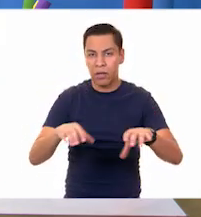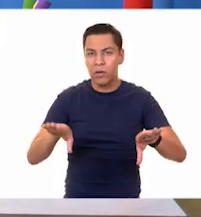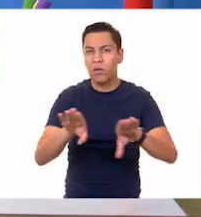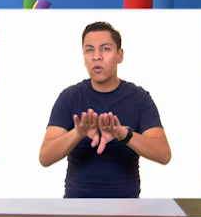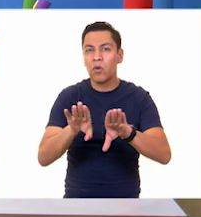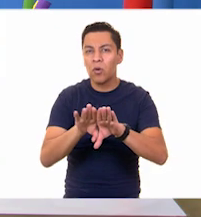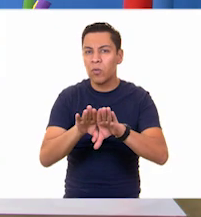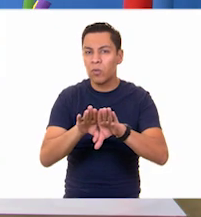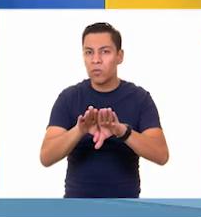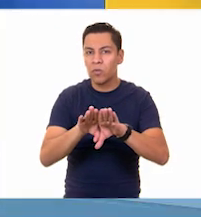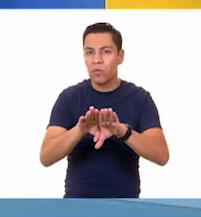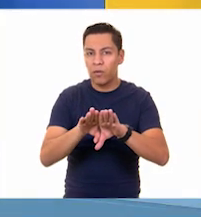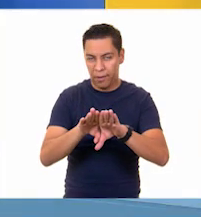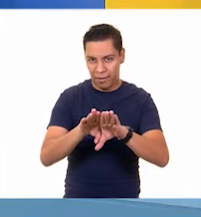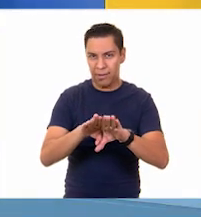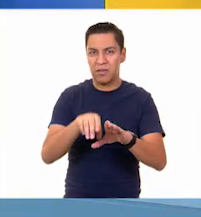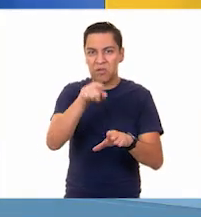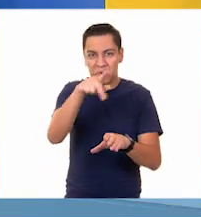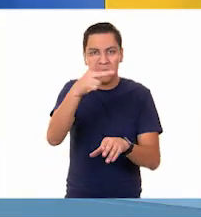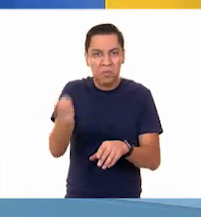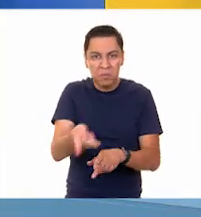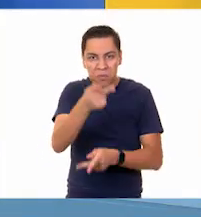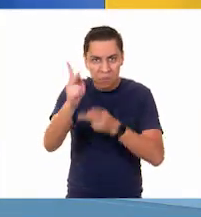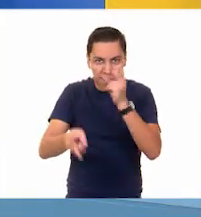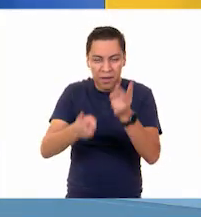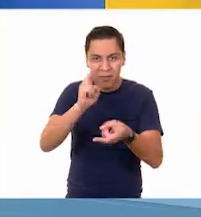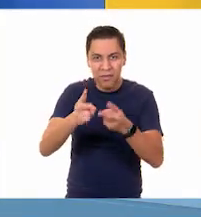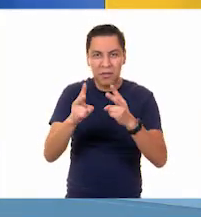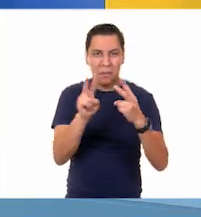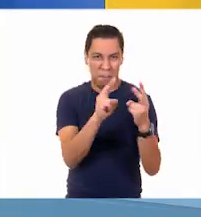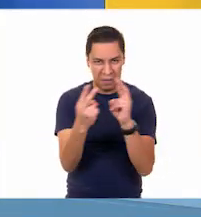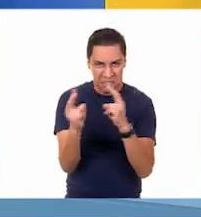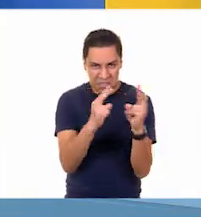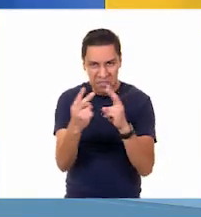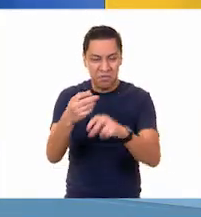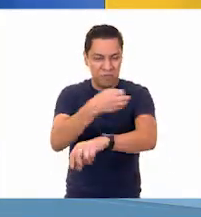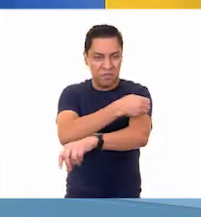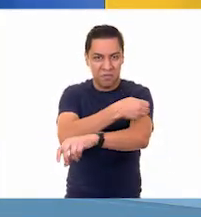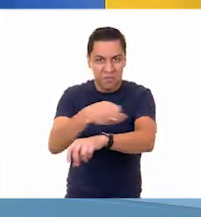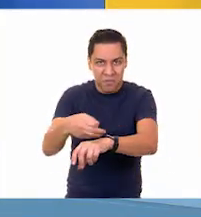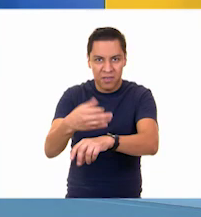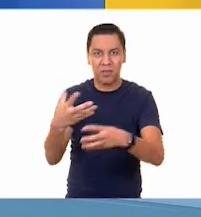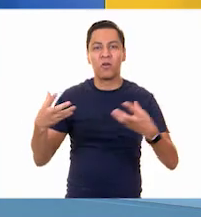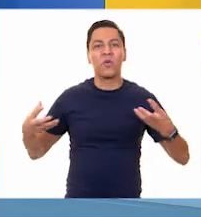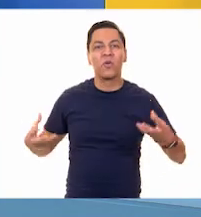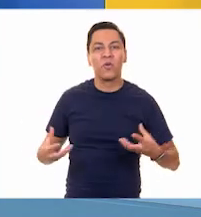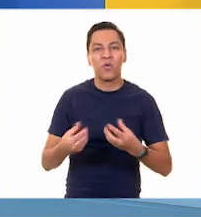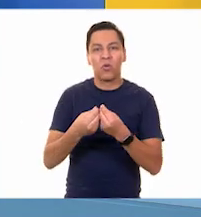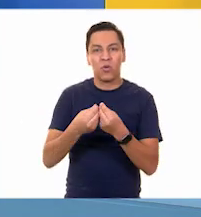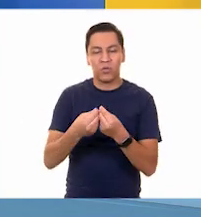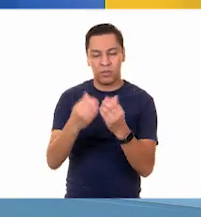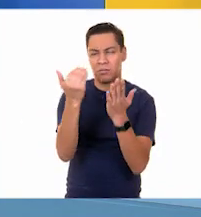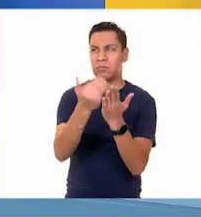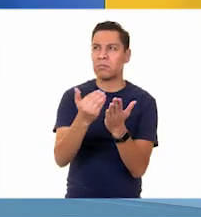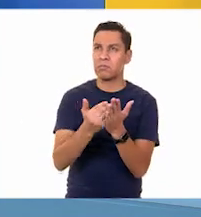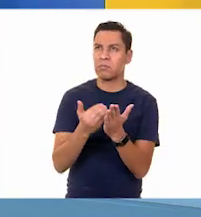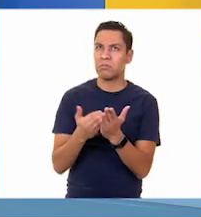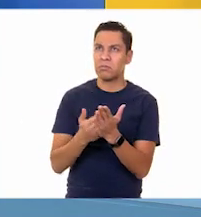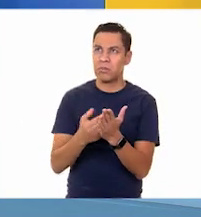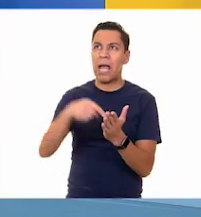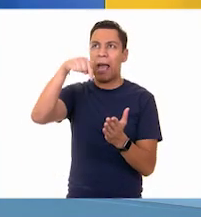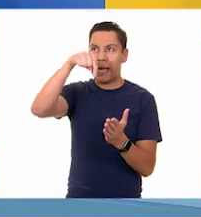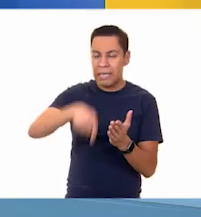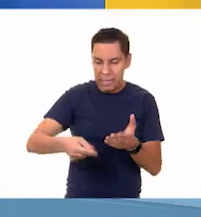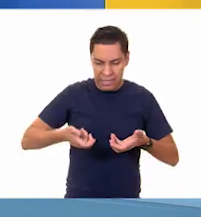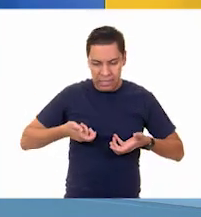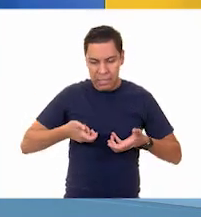resolverlos allí mismo? Platiquen las respuestas a estas preguntas con sus familias y juntos elaboren un plan de acción para ayudar a